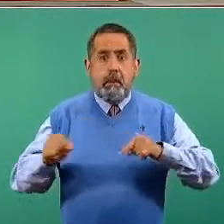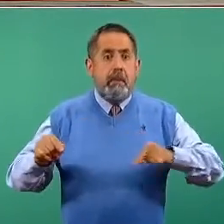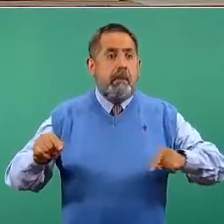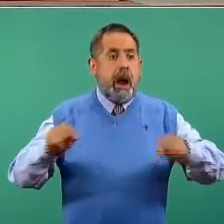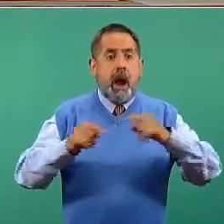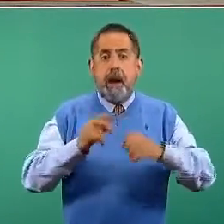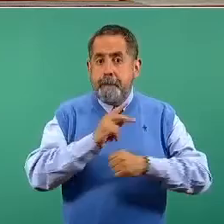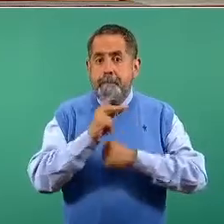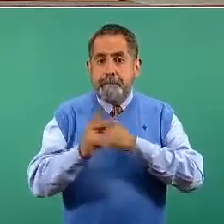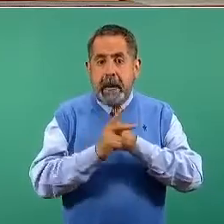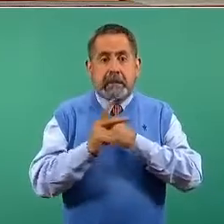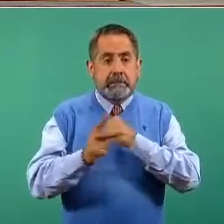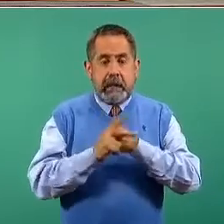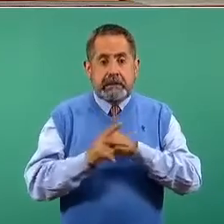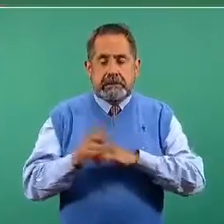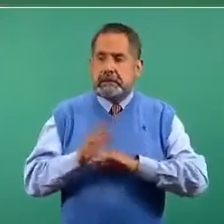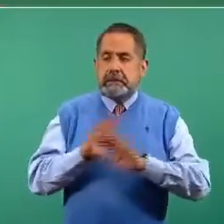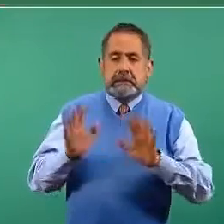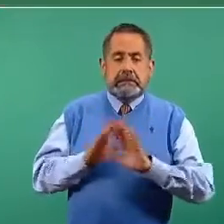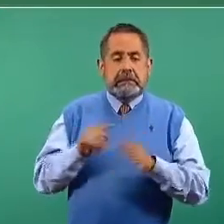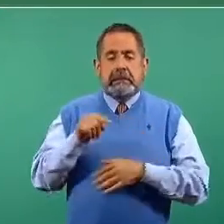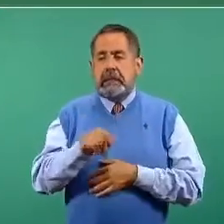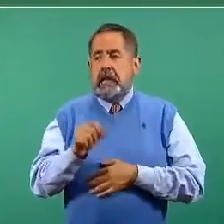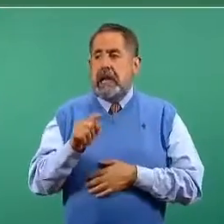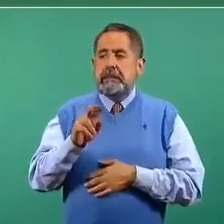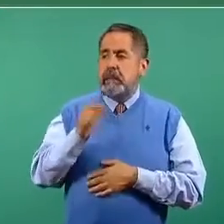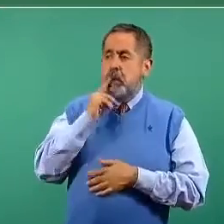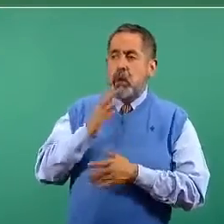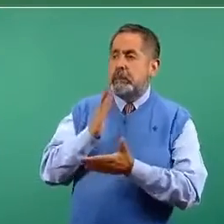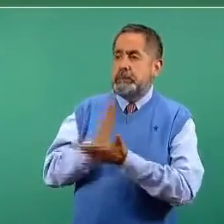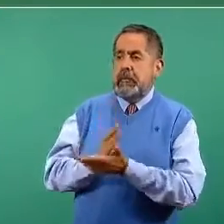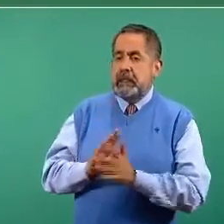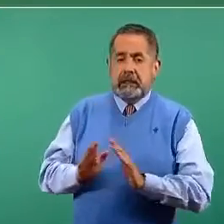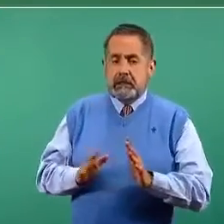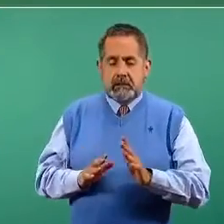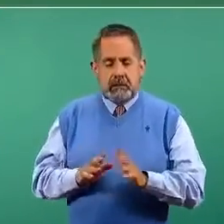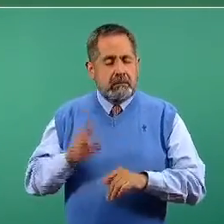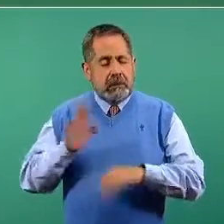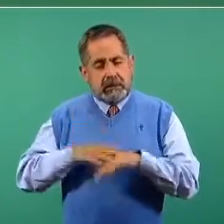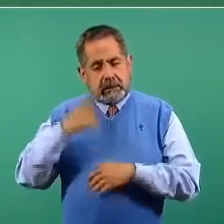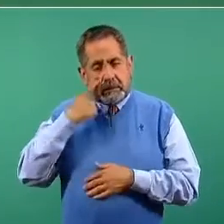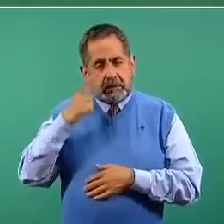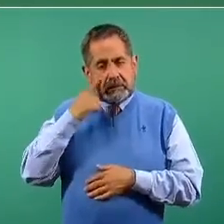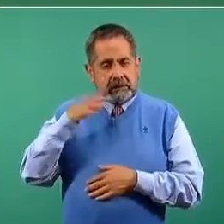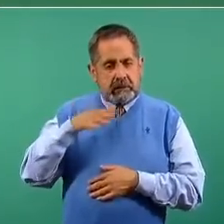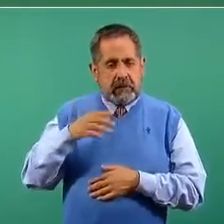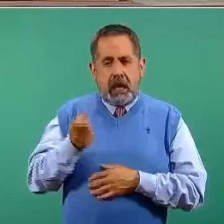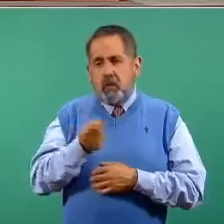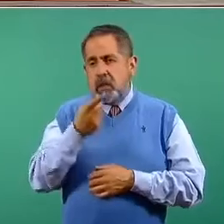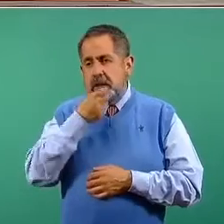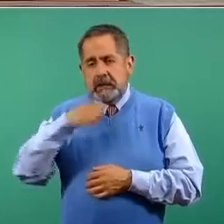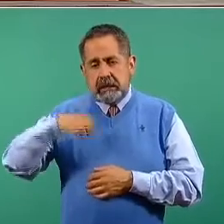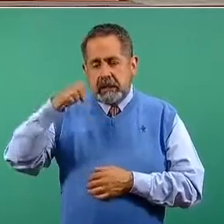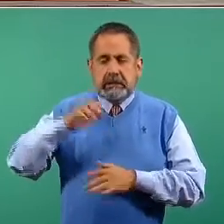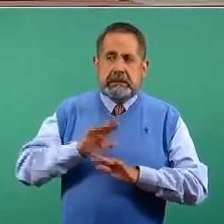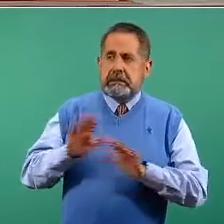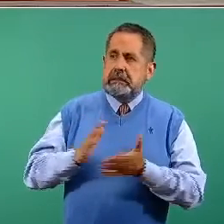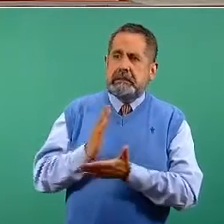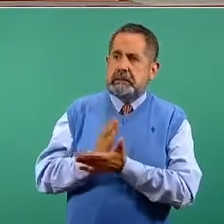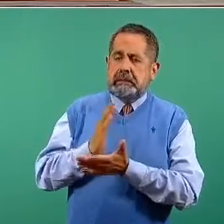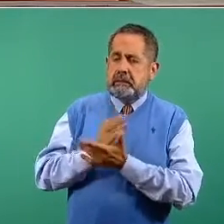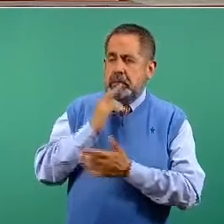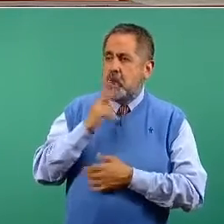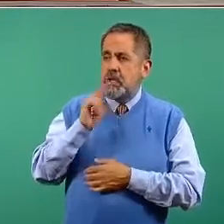de países que tomaban esta decisión, particularmente en el uso en ciertas edades, que son las